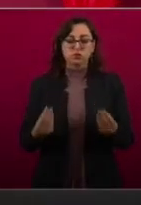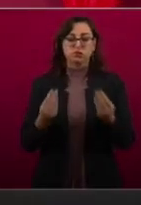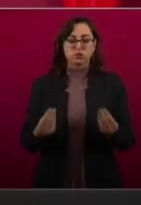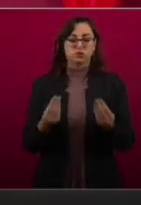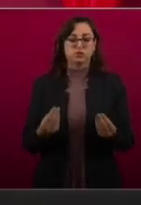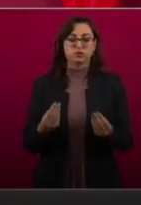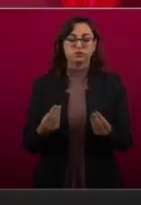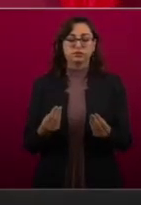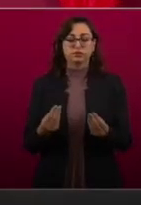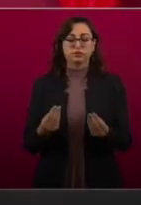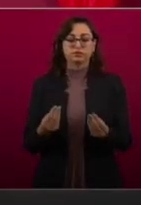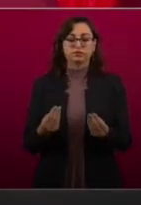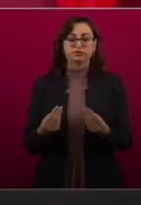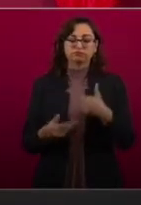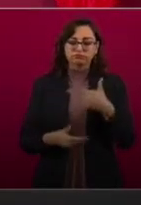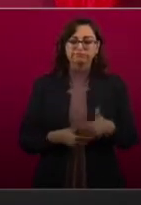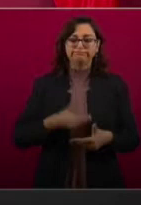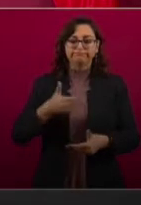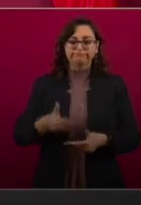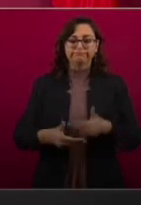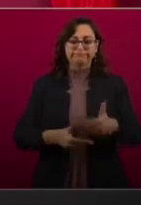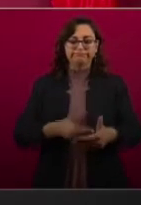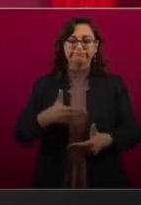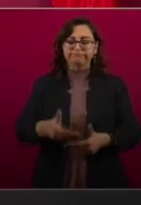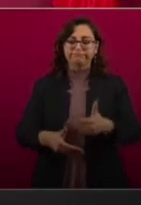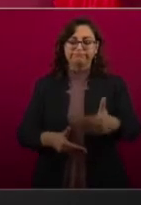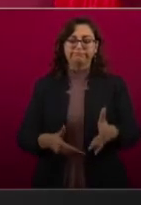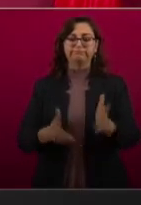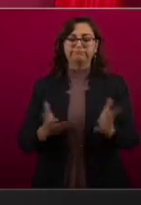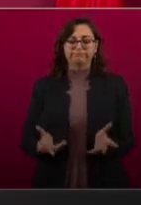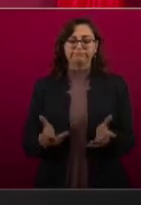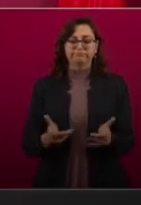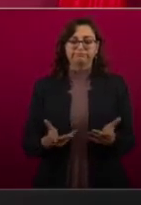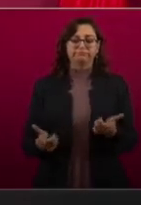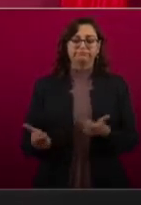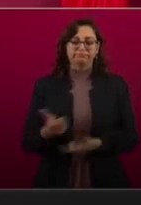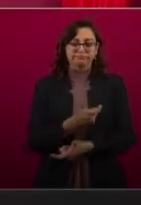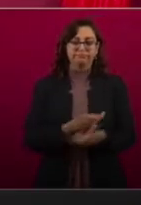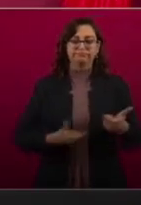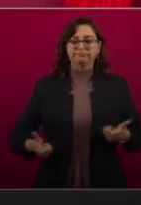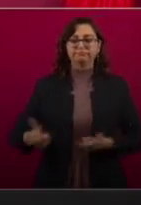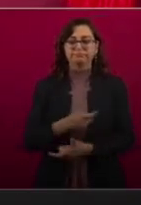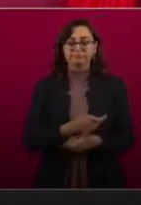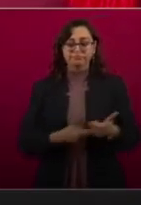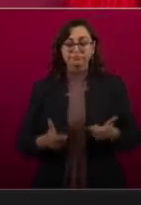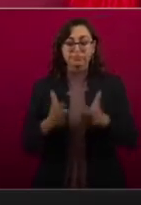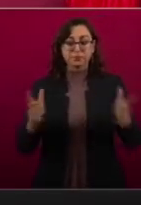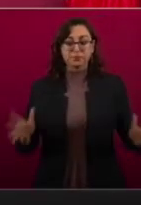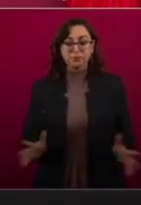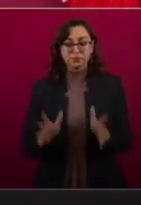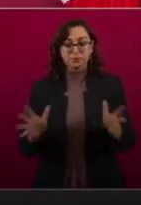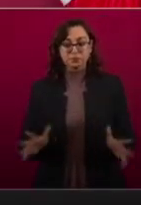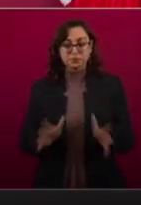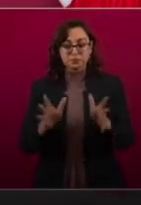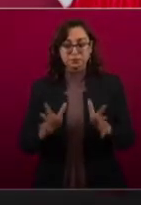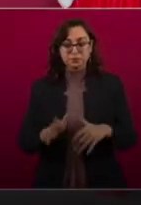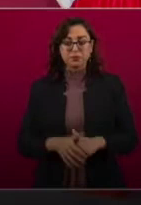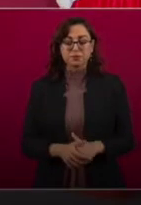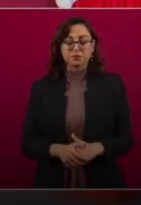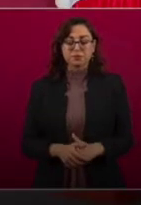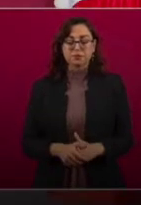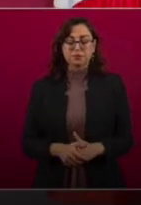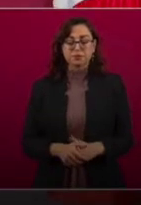para que se siga promoviendo la actividad económica en el